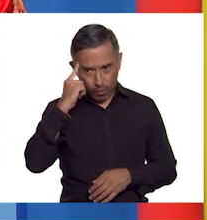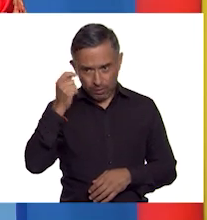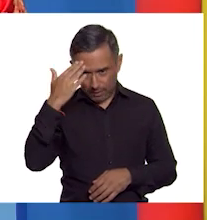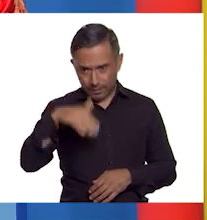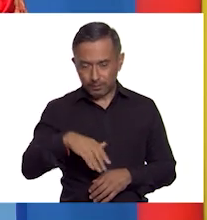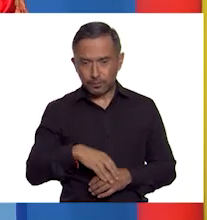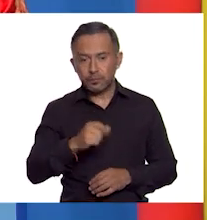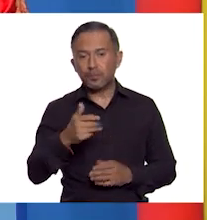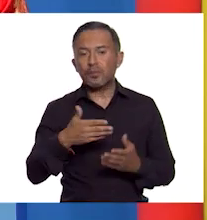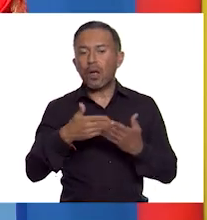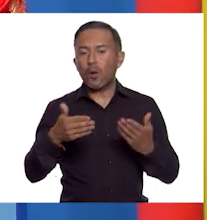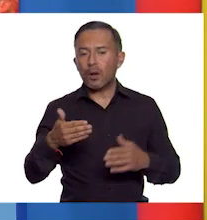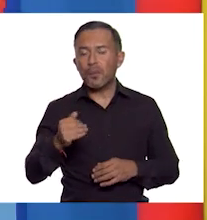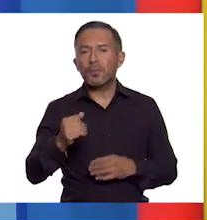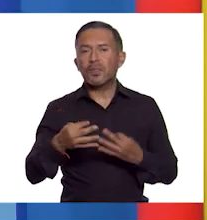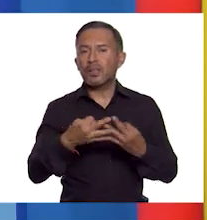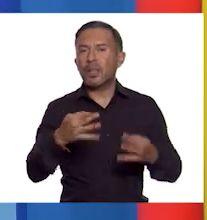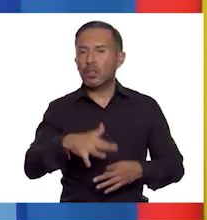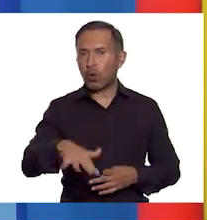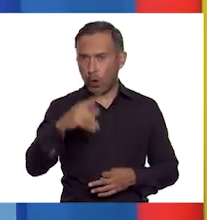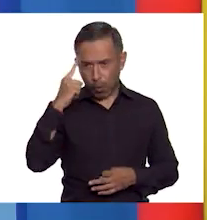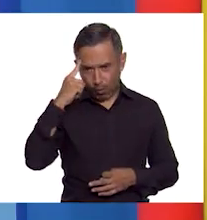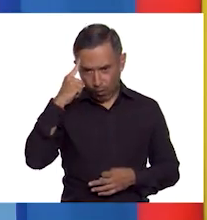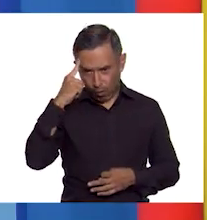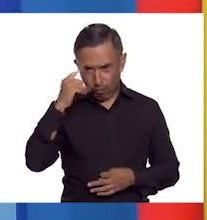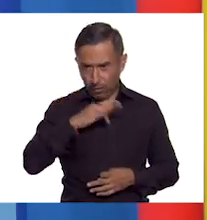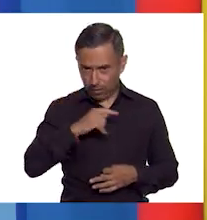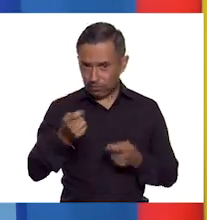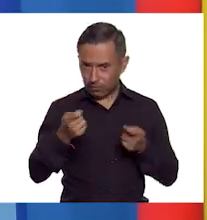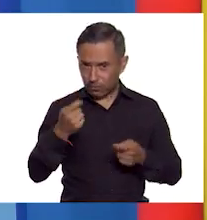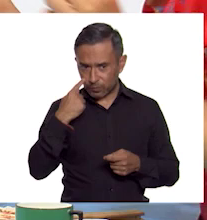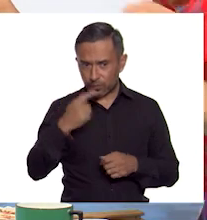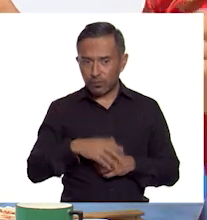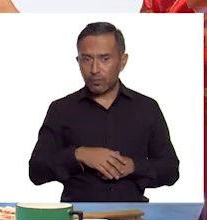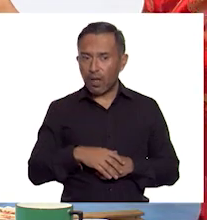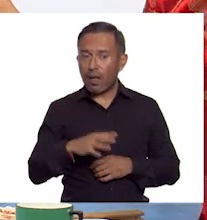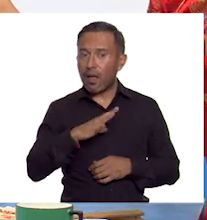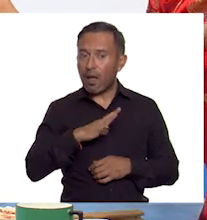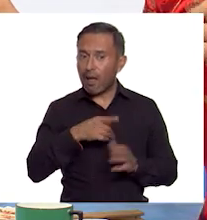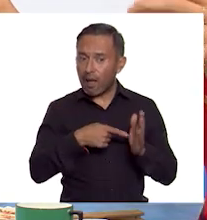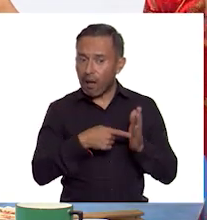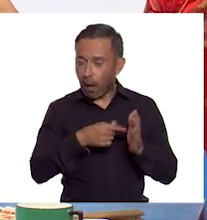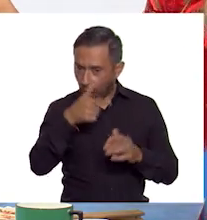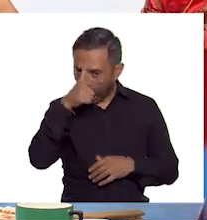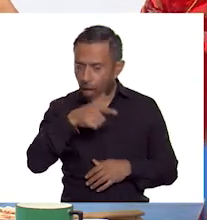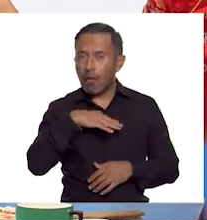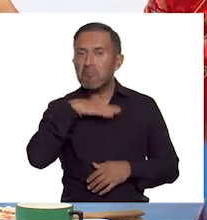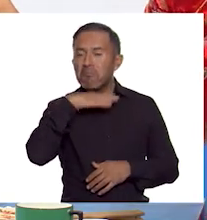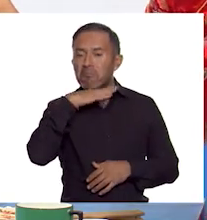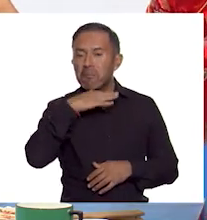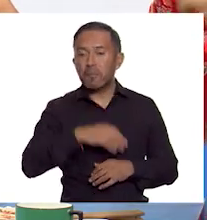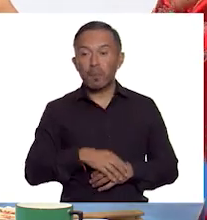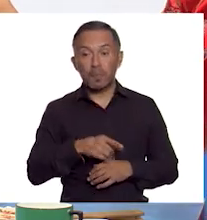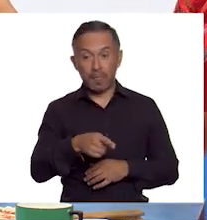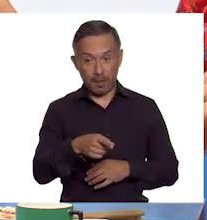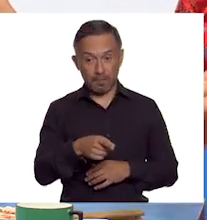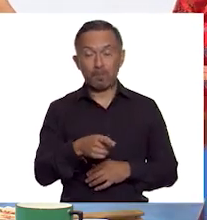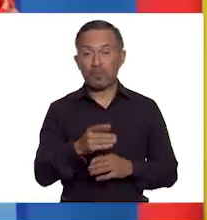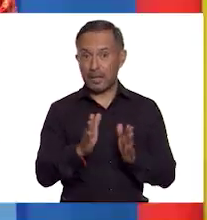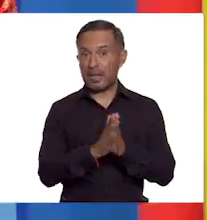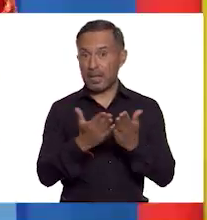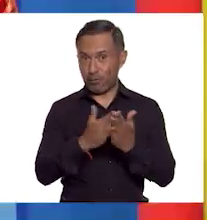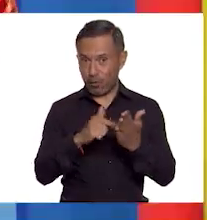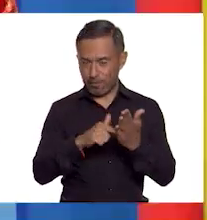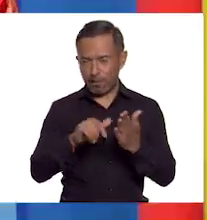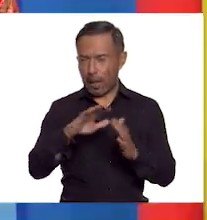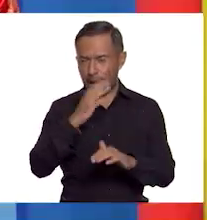Polo sobre el territorio mongol? Claro, aquí está. ¡Oh, ya lo tenemos aquí! No me había fijado que ya para terminar esta página de nuestro libro,